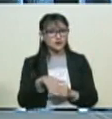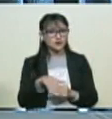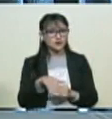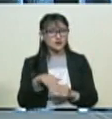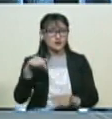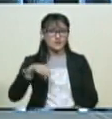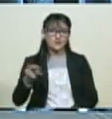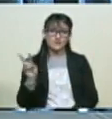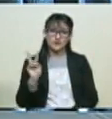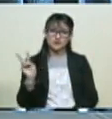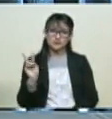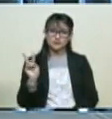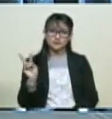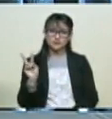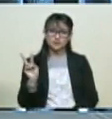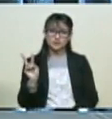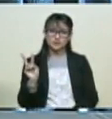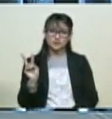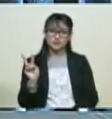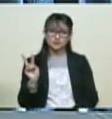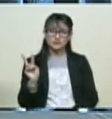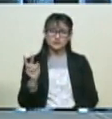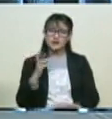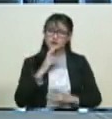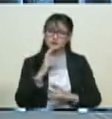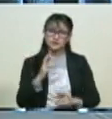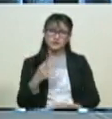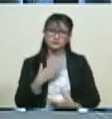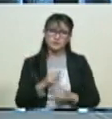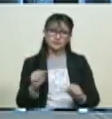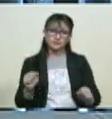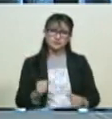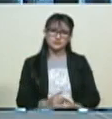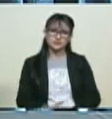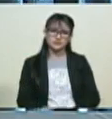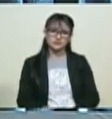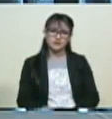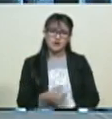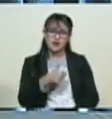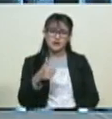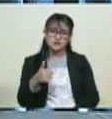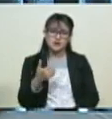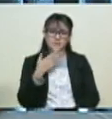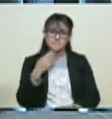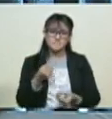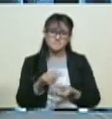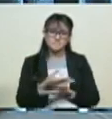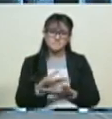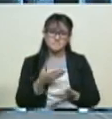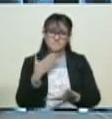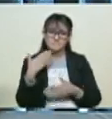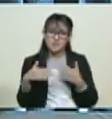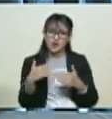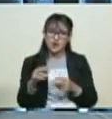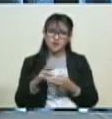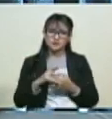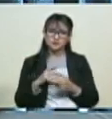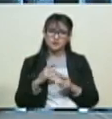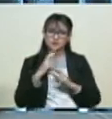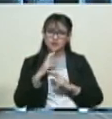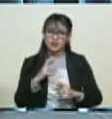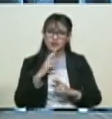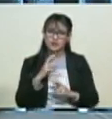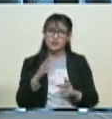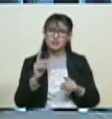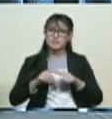venezuela a sus resultados cada quien busca sus mejores resultados de acuerdo a las